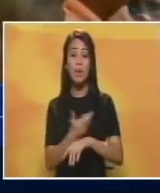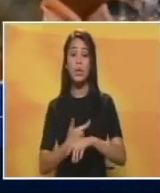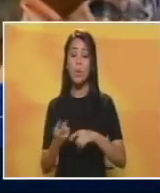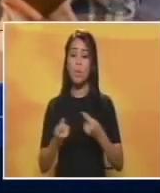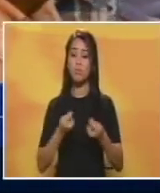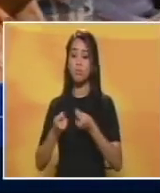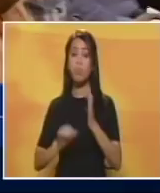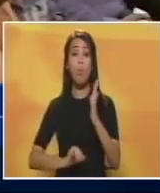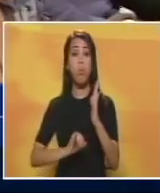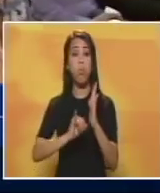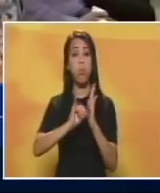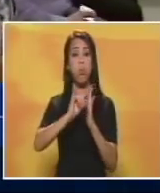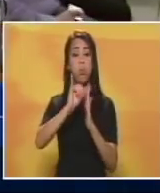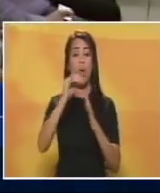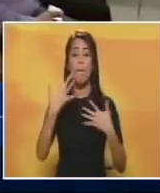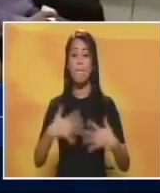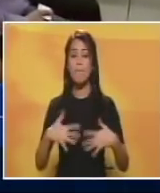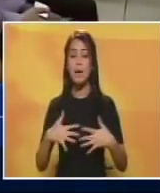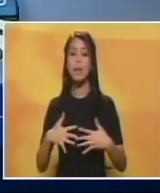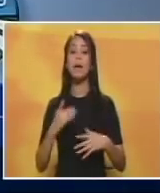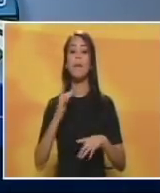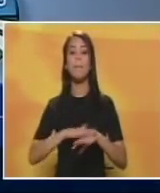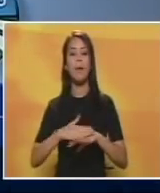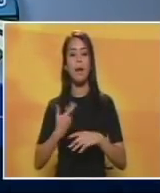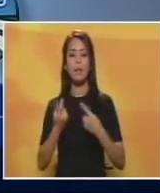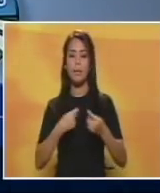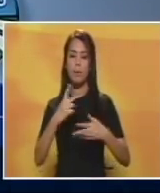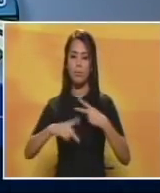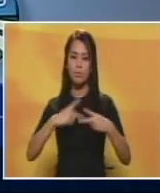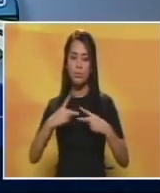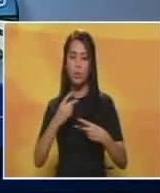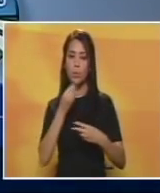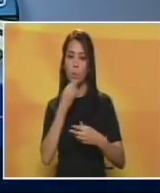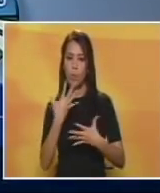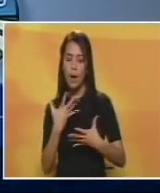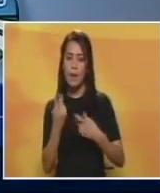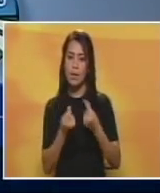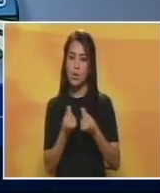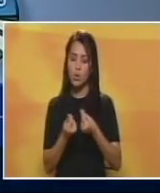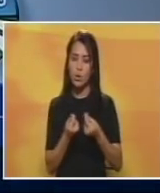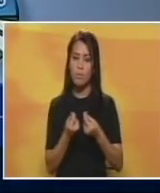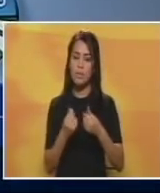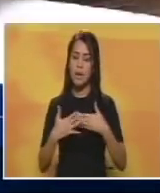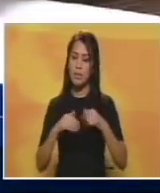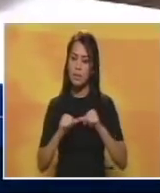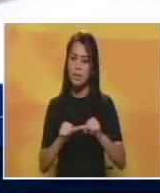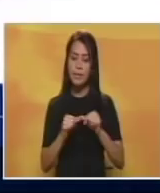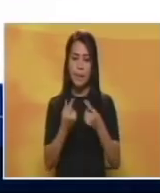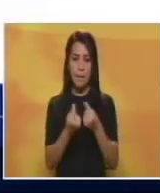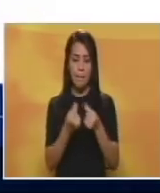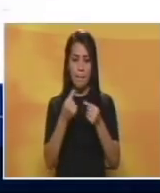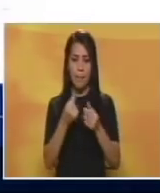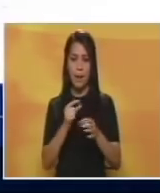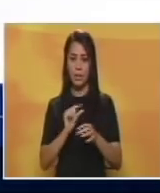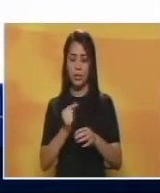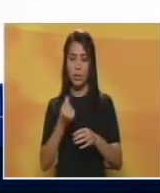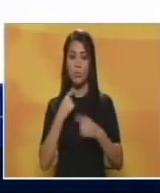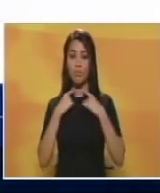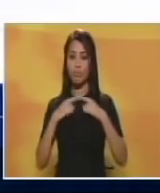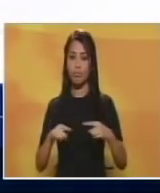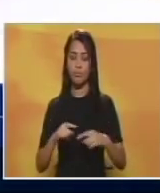controle la inflación para que el productor tenga una estabilidad económica y pueda mantener los precios sin generar